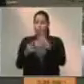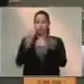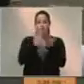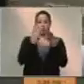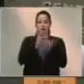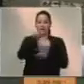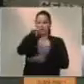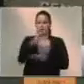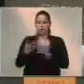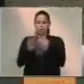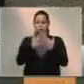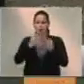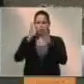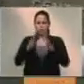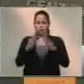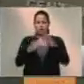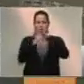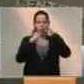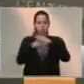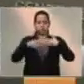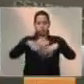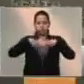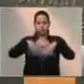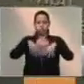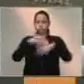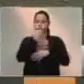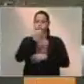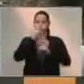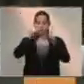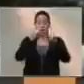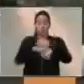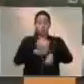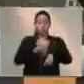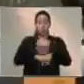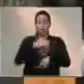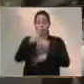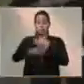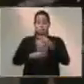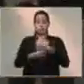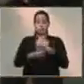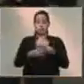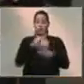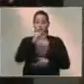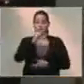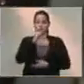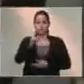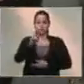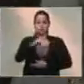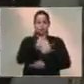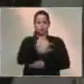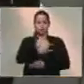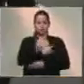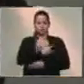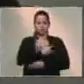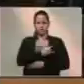escuelas de la Universidad Central de Venezuela. Por ahora es la información que nosotros tenemos desde acá, desde la Universidad Central de Venezuela, y regresamos.